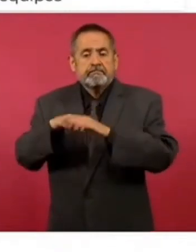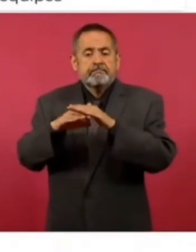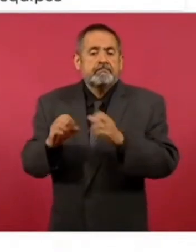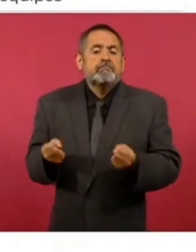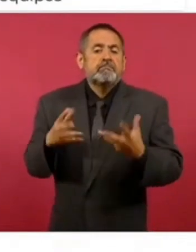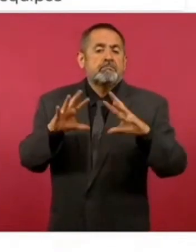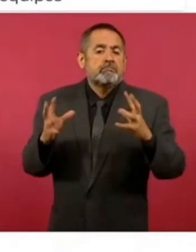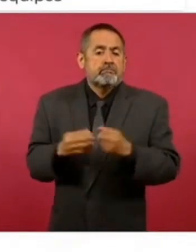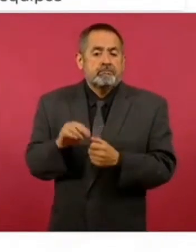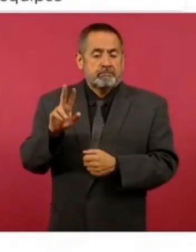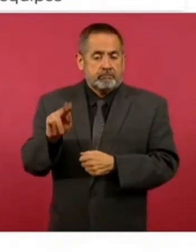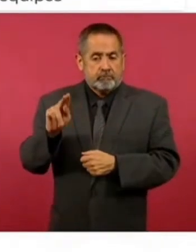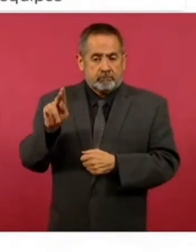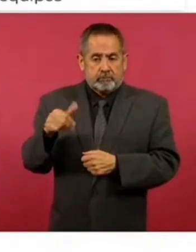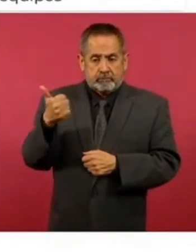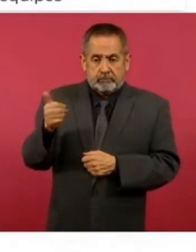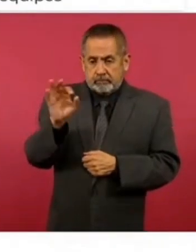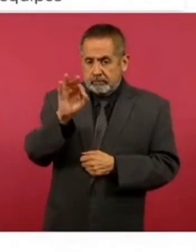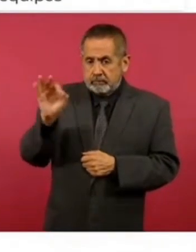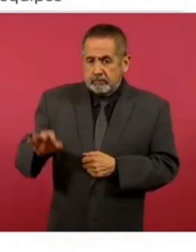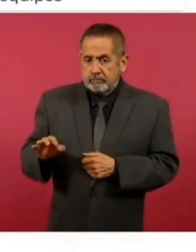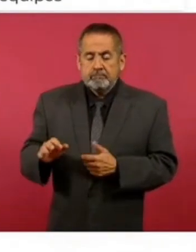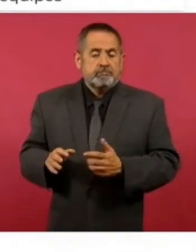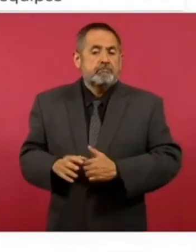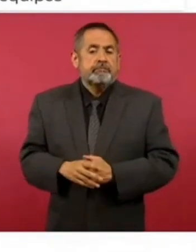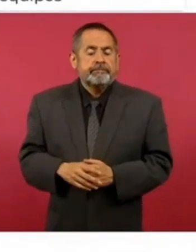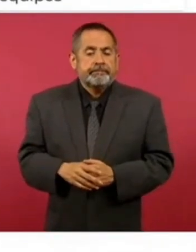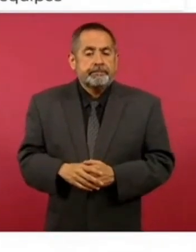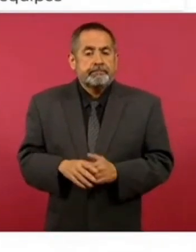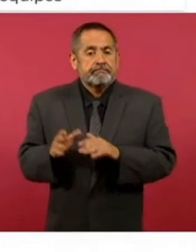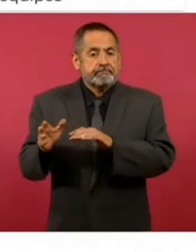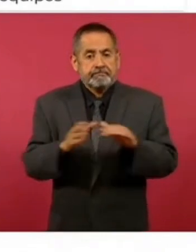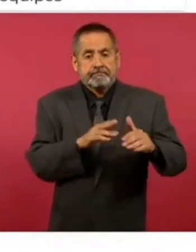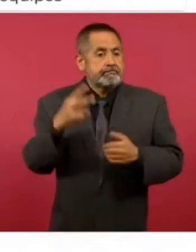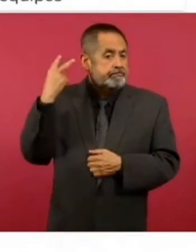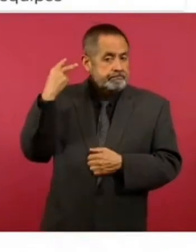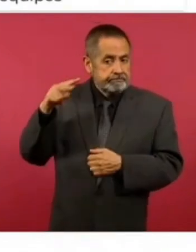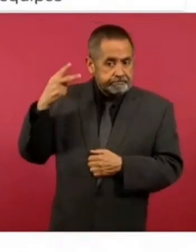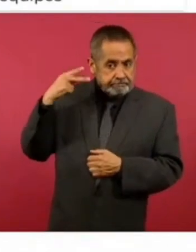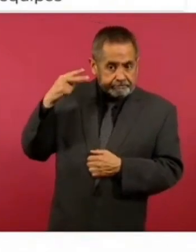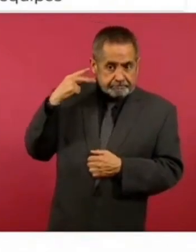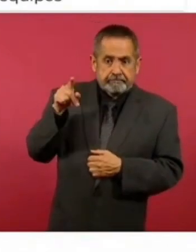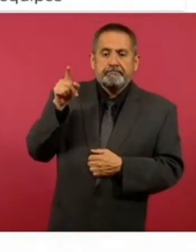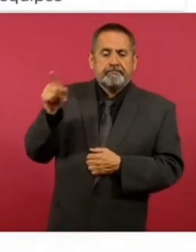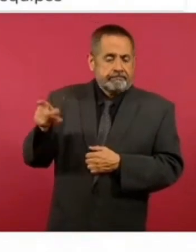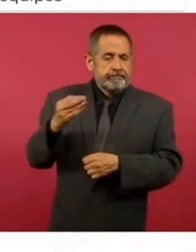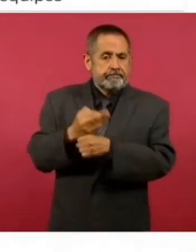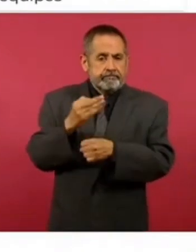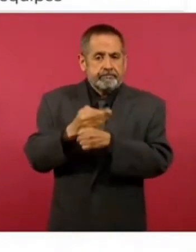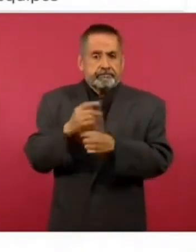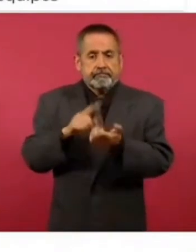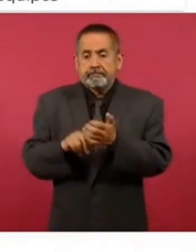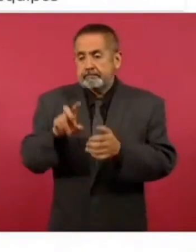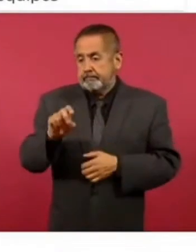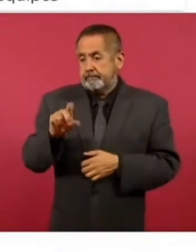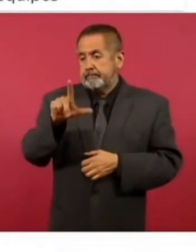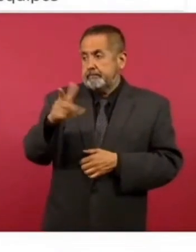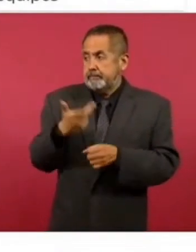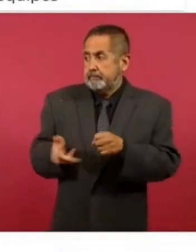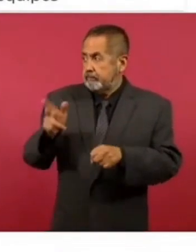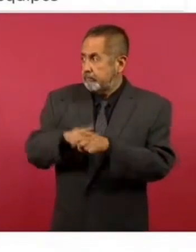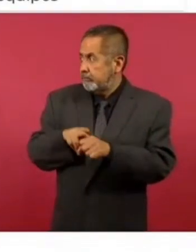del 86%. Y en el caso de Veracruz, en donde estamos operando en 37 hospitales